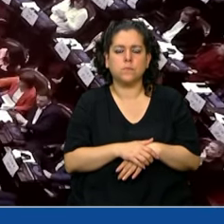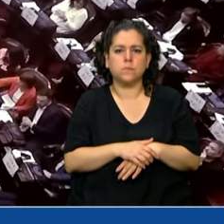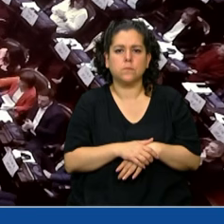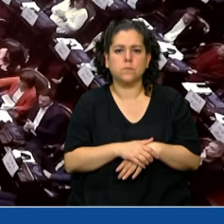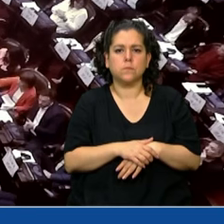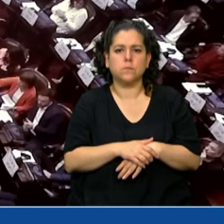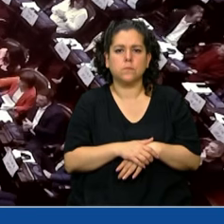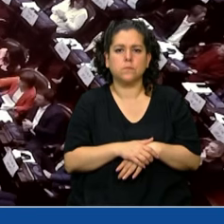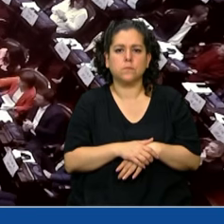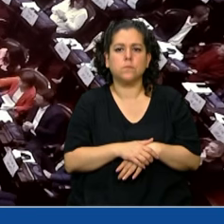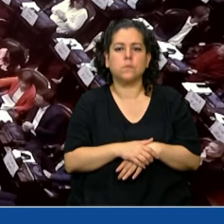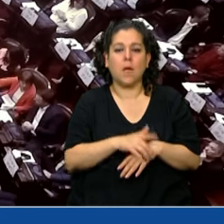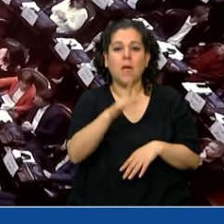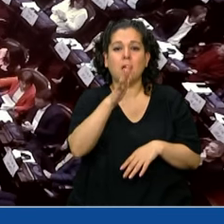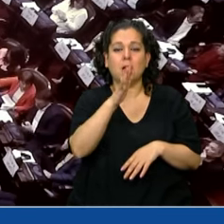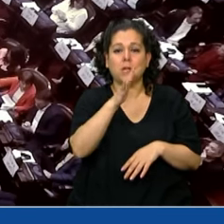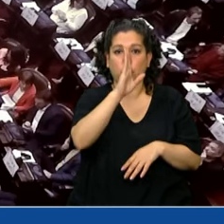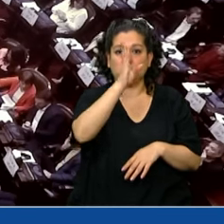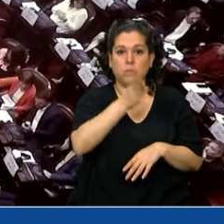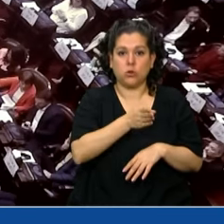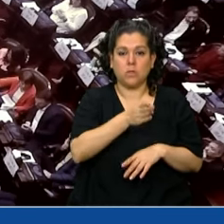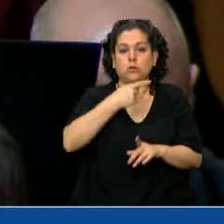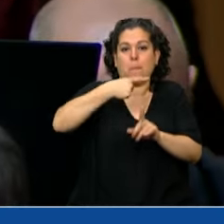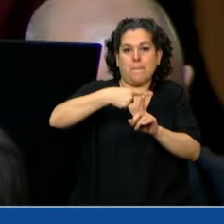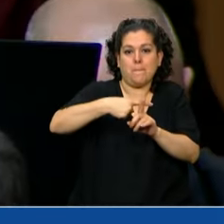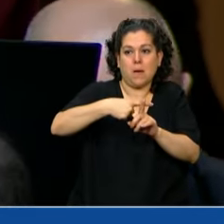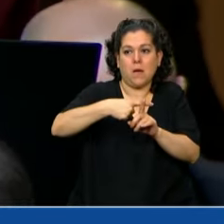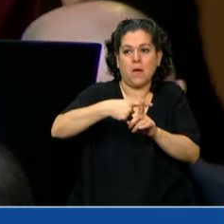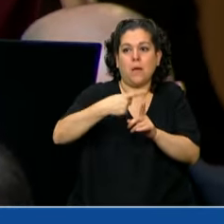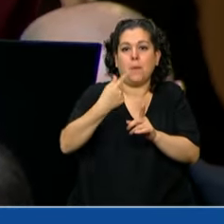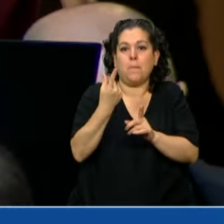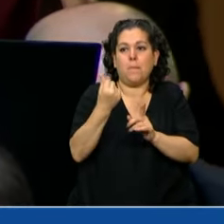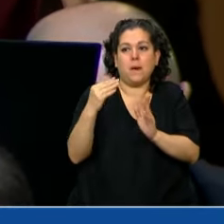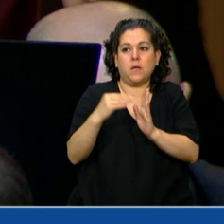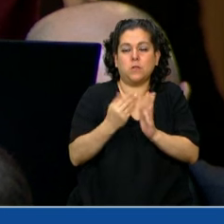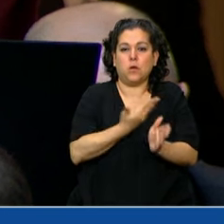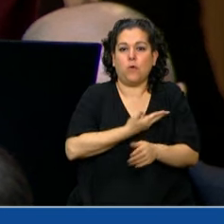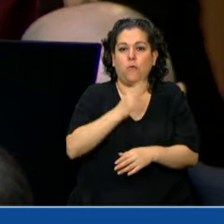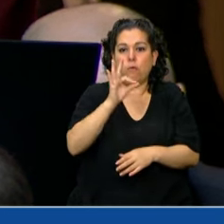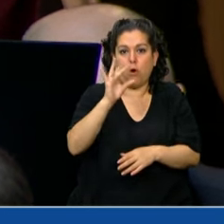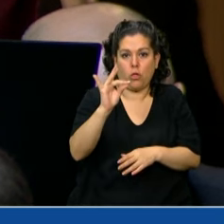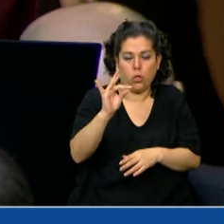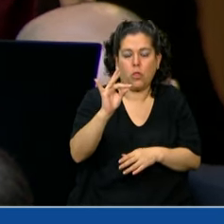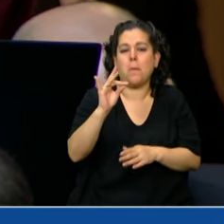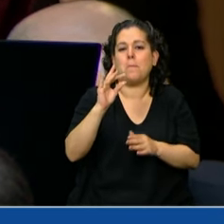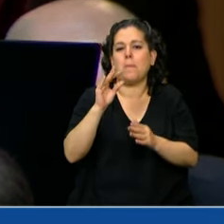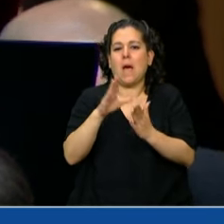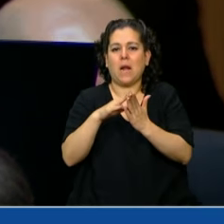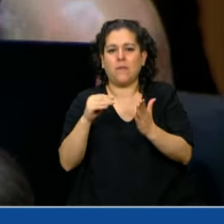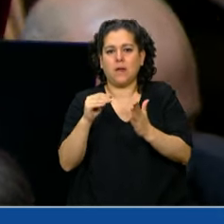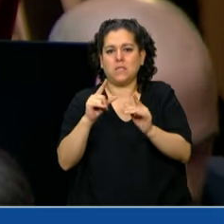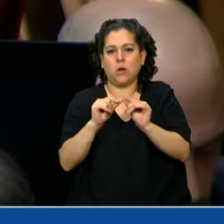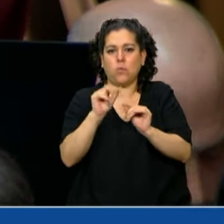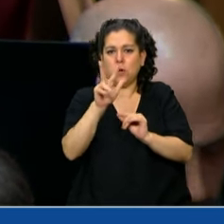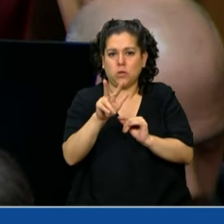diputado es 14 más precio F menos valor de referencia 3 sobre valor